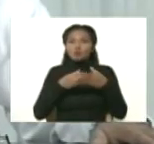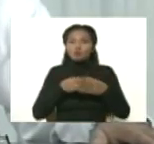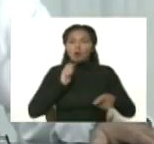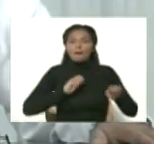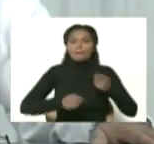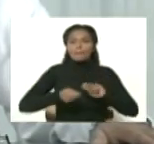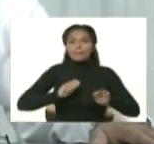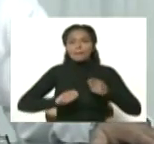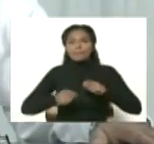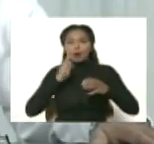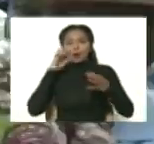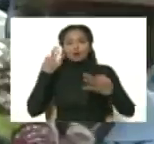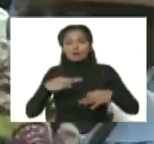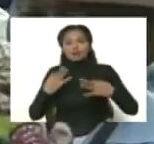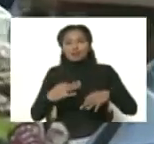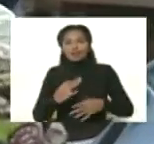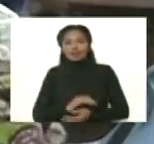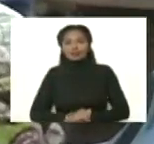Original.